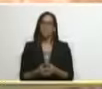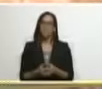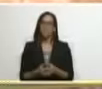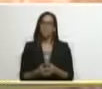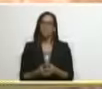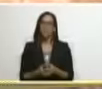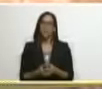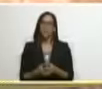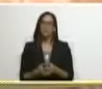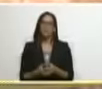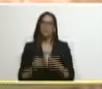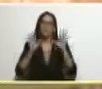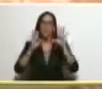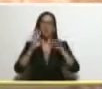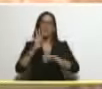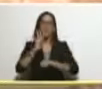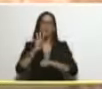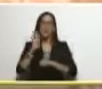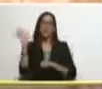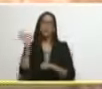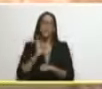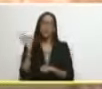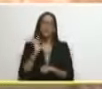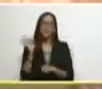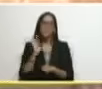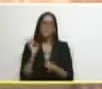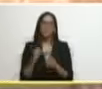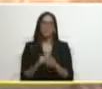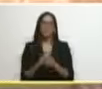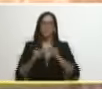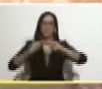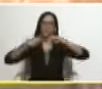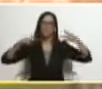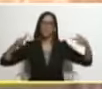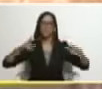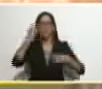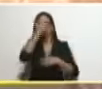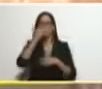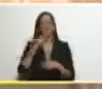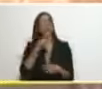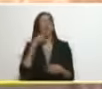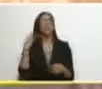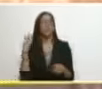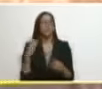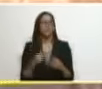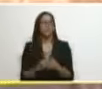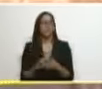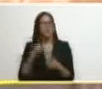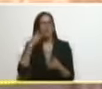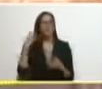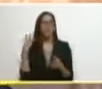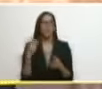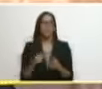Tengo un 14% de genes de Nigeria, de África, orgulloso de ser africano.